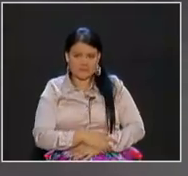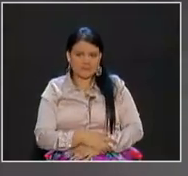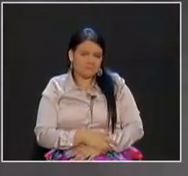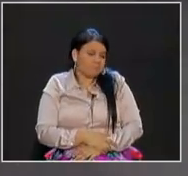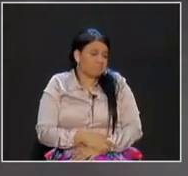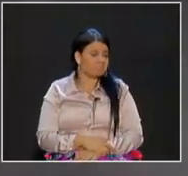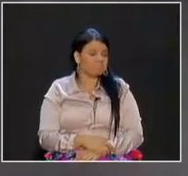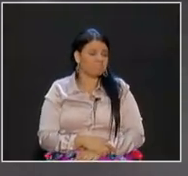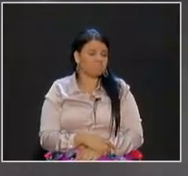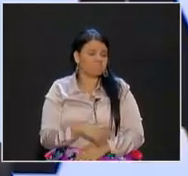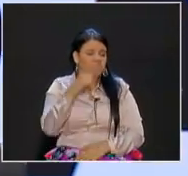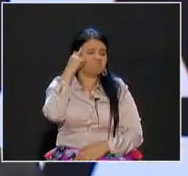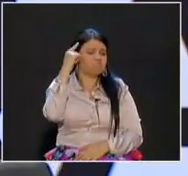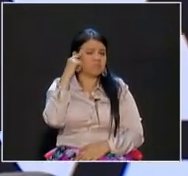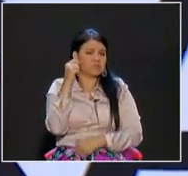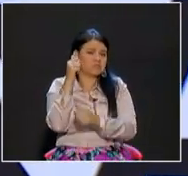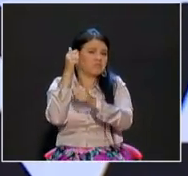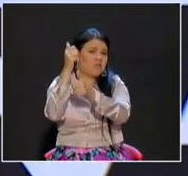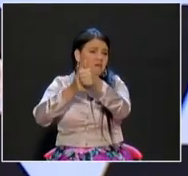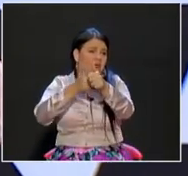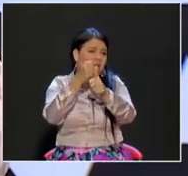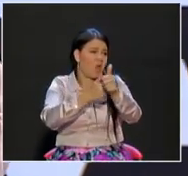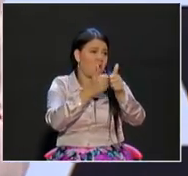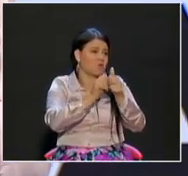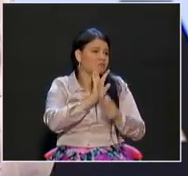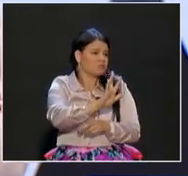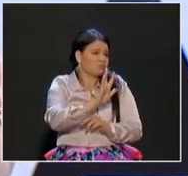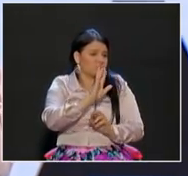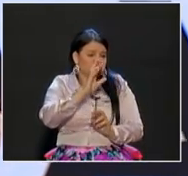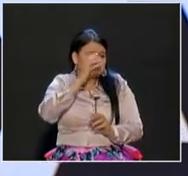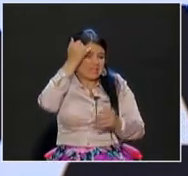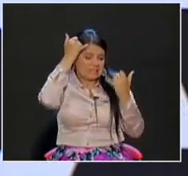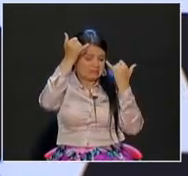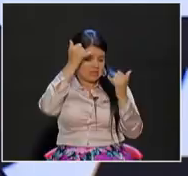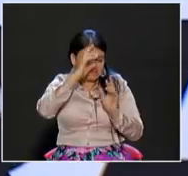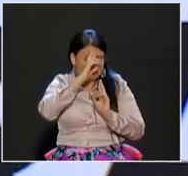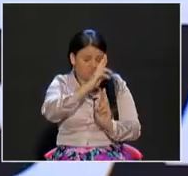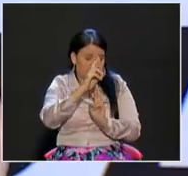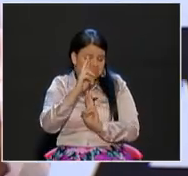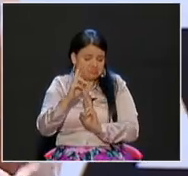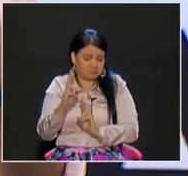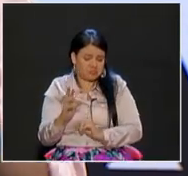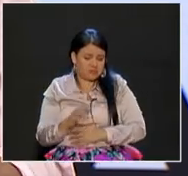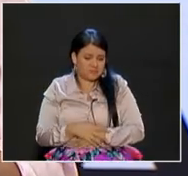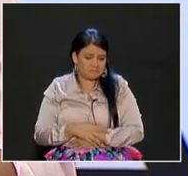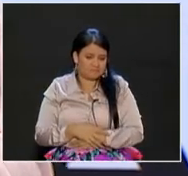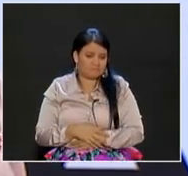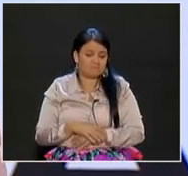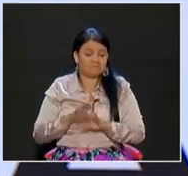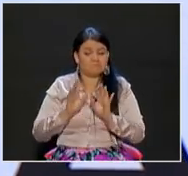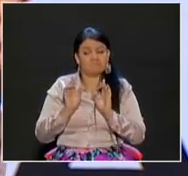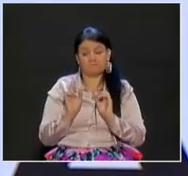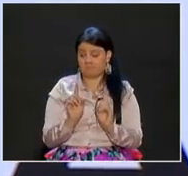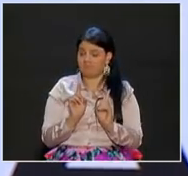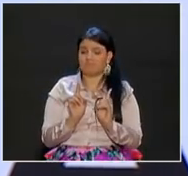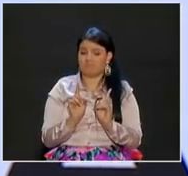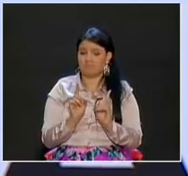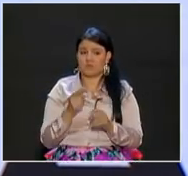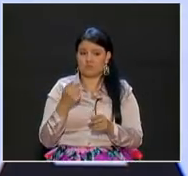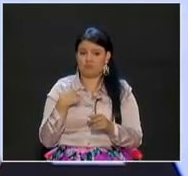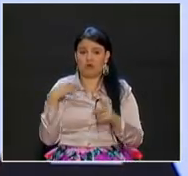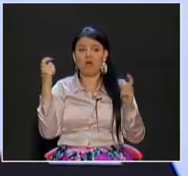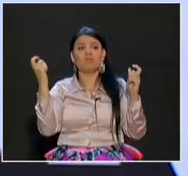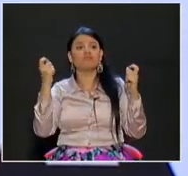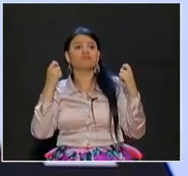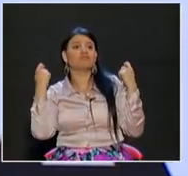argumentos a todos los tengo que respetar y además valorar los pero lo cierto es como les decía que no por estar en una campaña